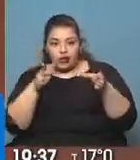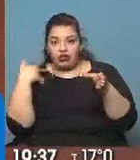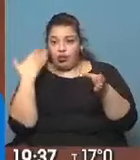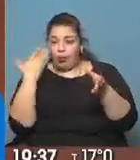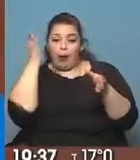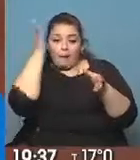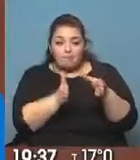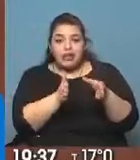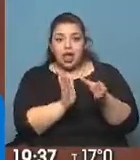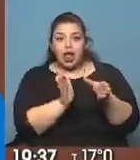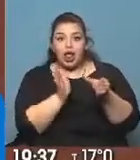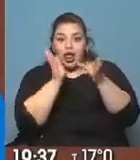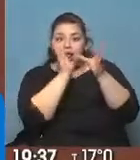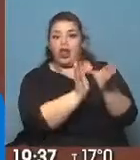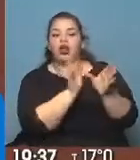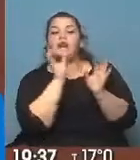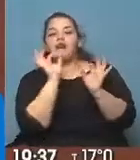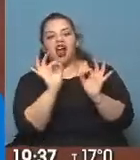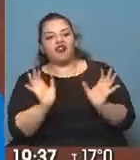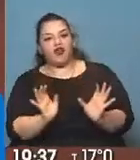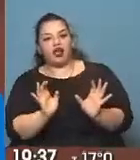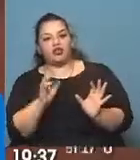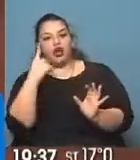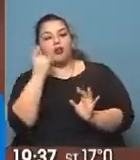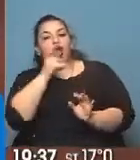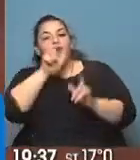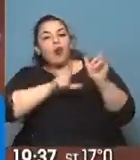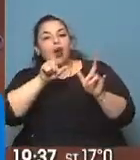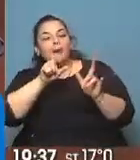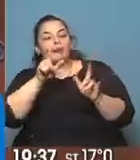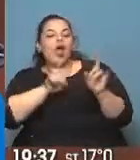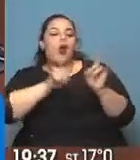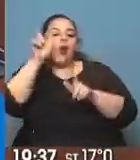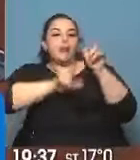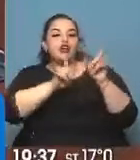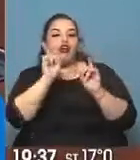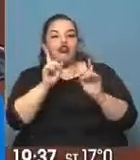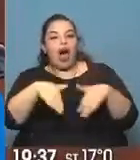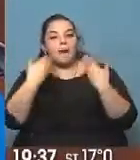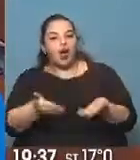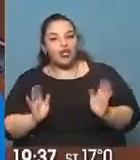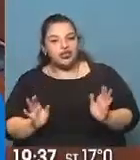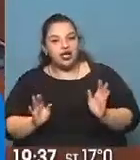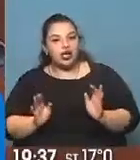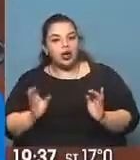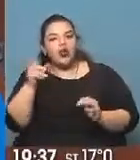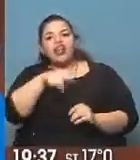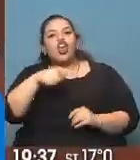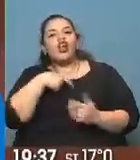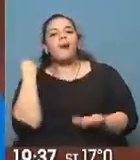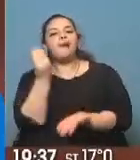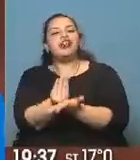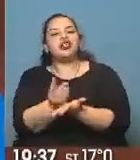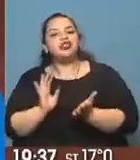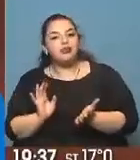aumento docente pero además porque todavía se niegan al presentismo si el presentismo no es